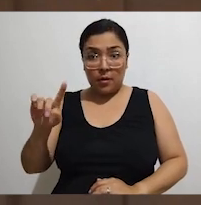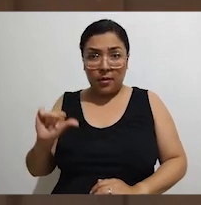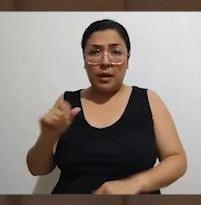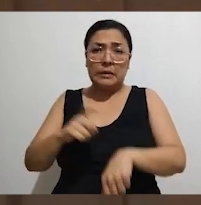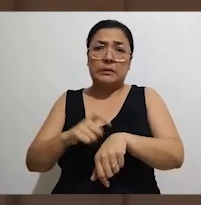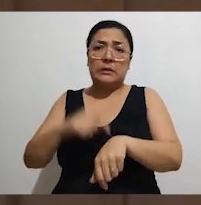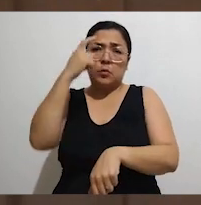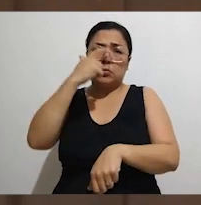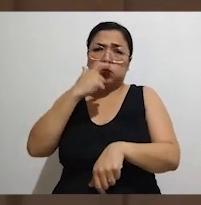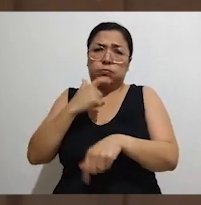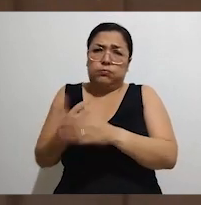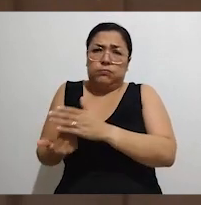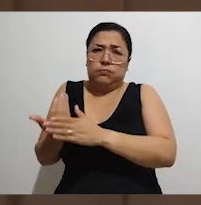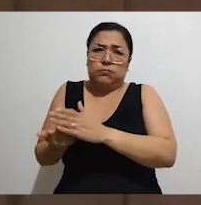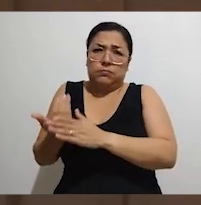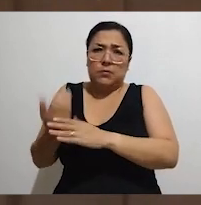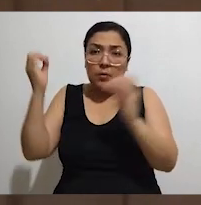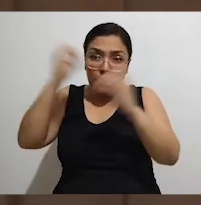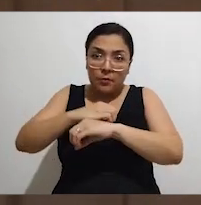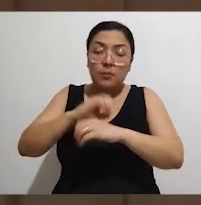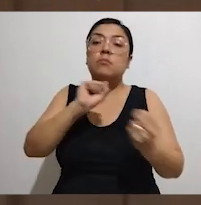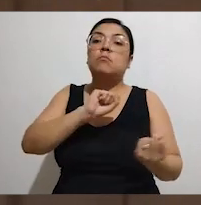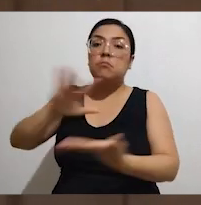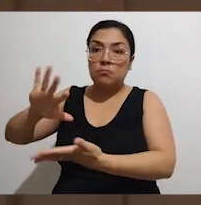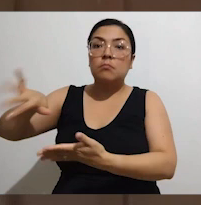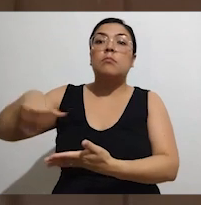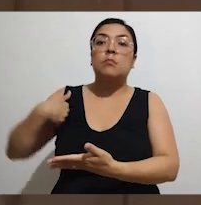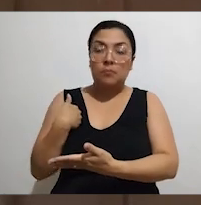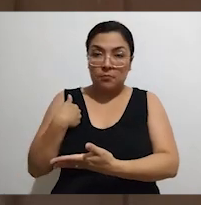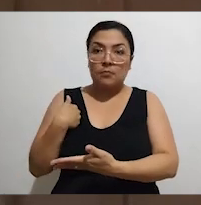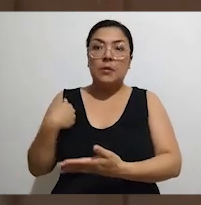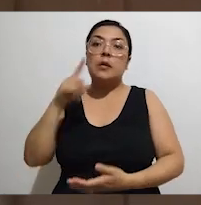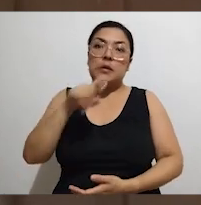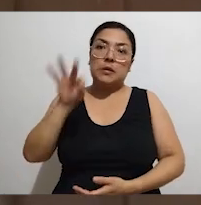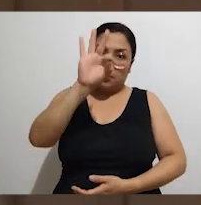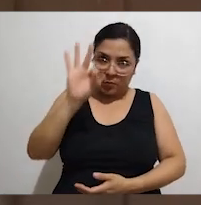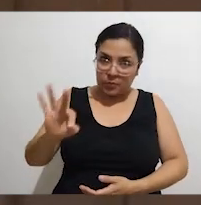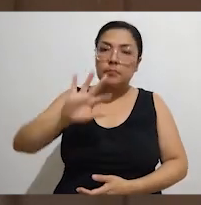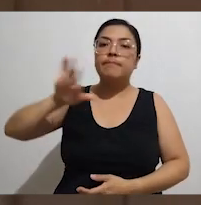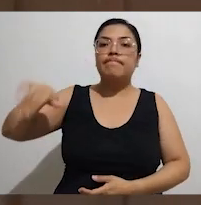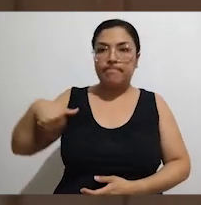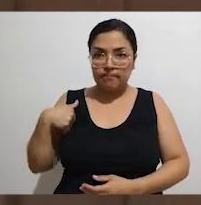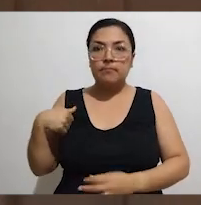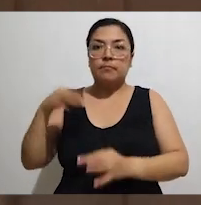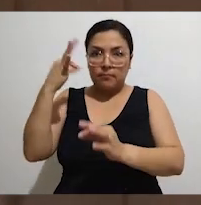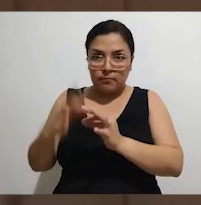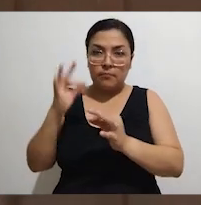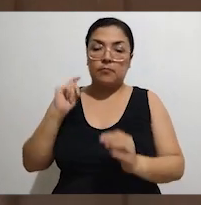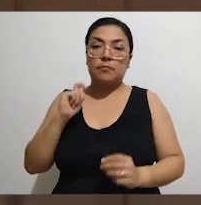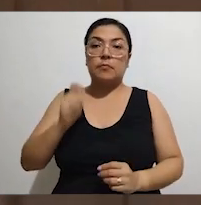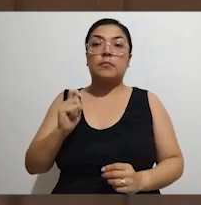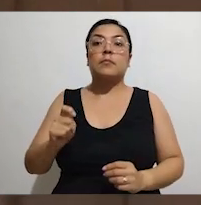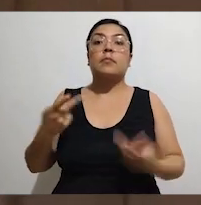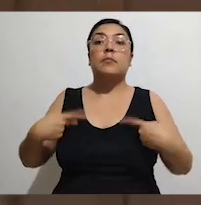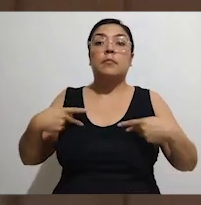la madrugada, pero recibimos la totalidad de los 100% de los paquetes electorales, una participación ciudadana